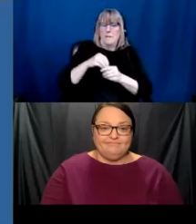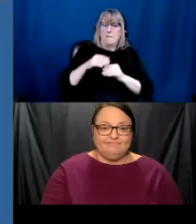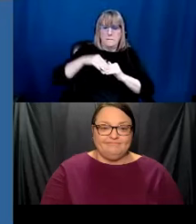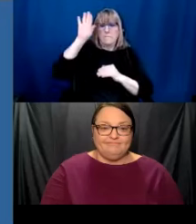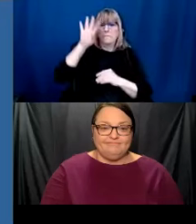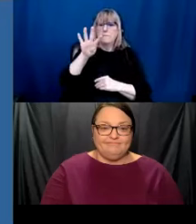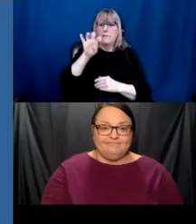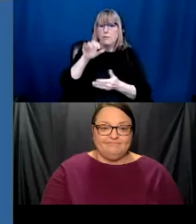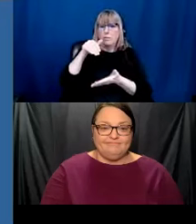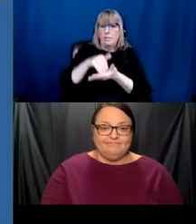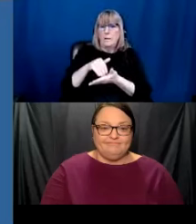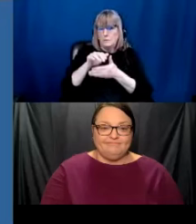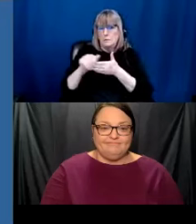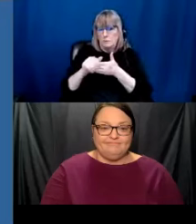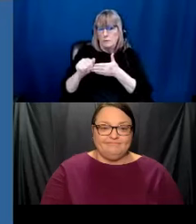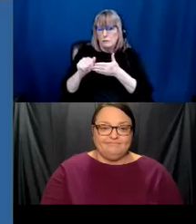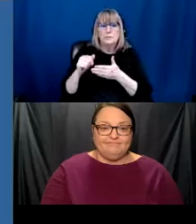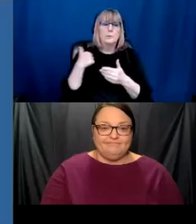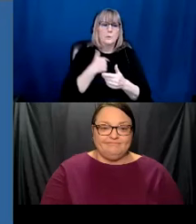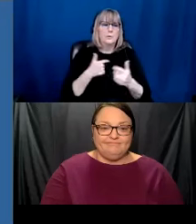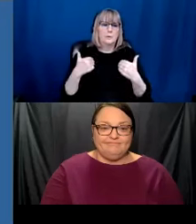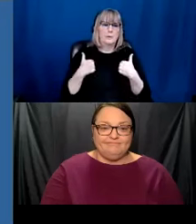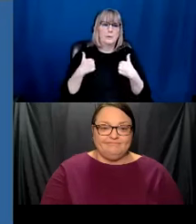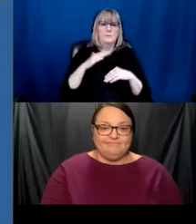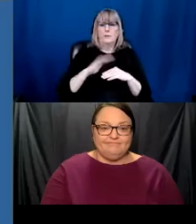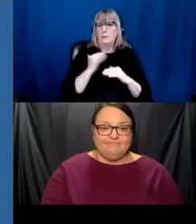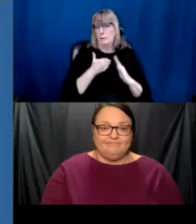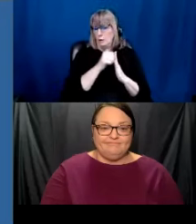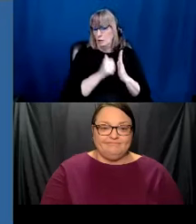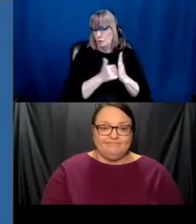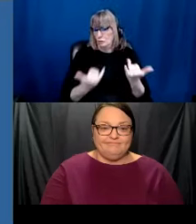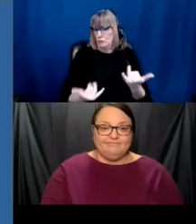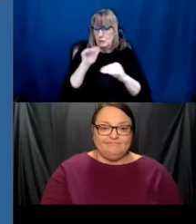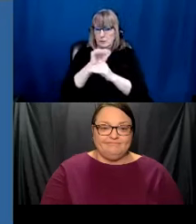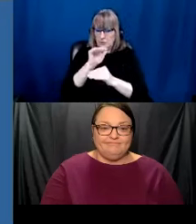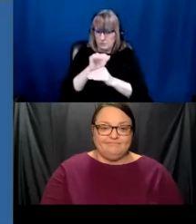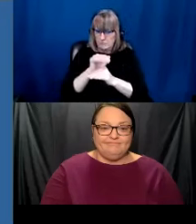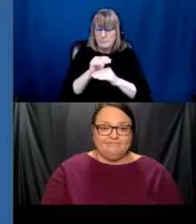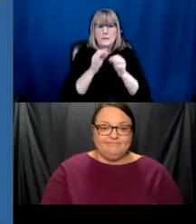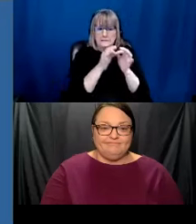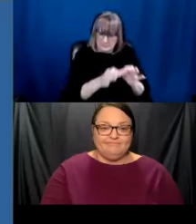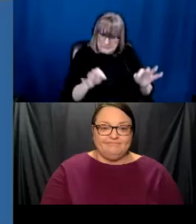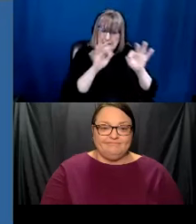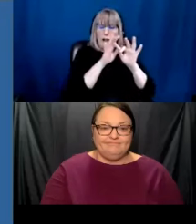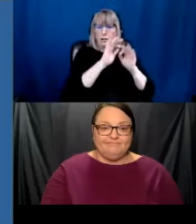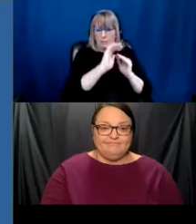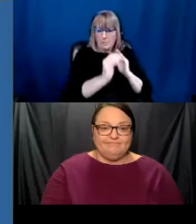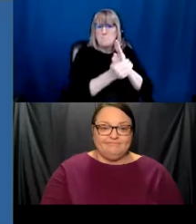y cuando este cambio incluye cantidad de más de